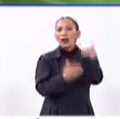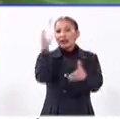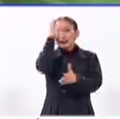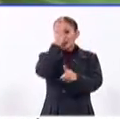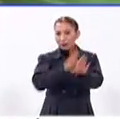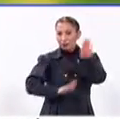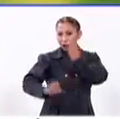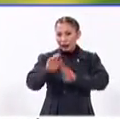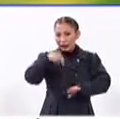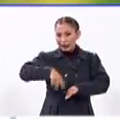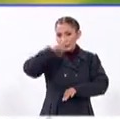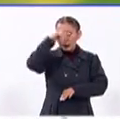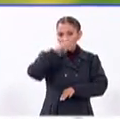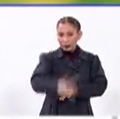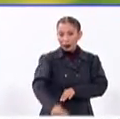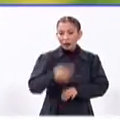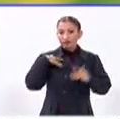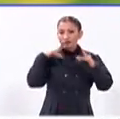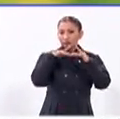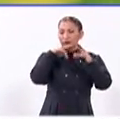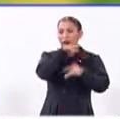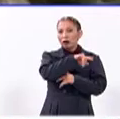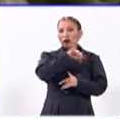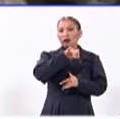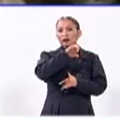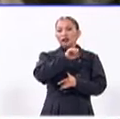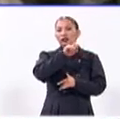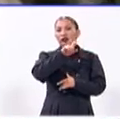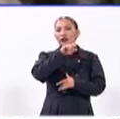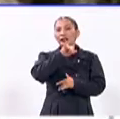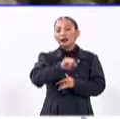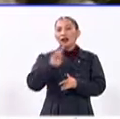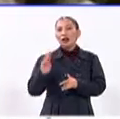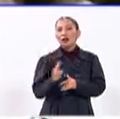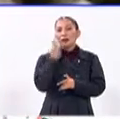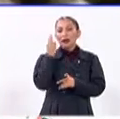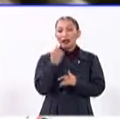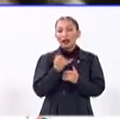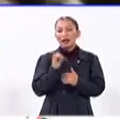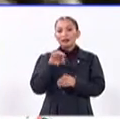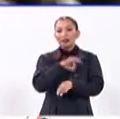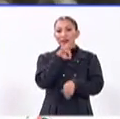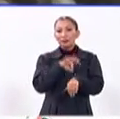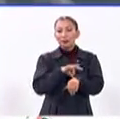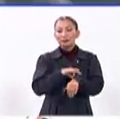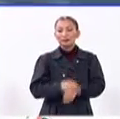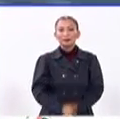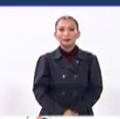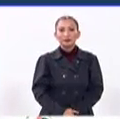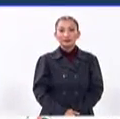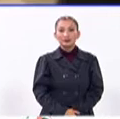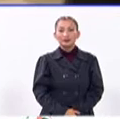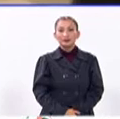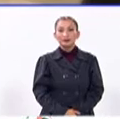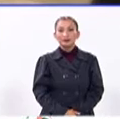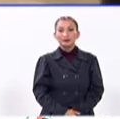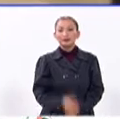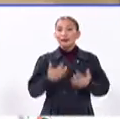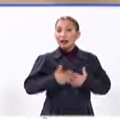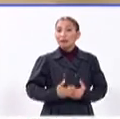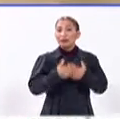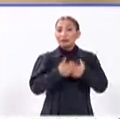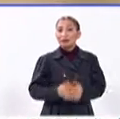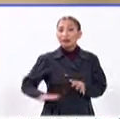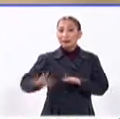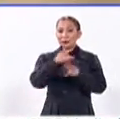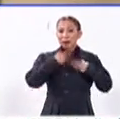ciencias biológicas en México, nos enlazaremos con José Solís Ramírez de la Universidad Autónoma Chapingo. Empresas y